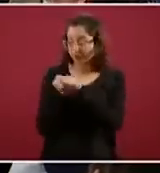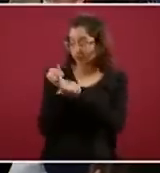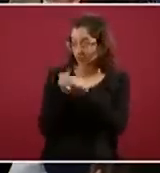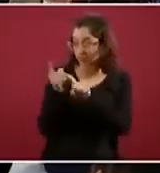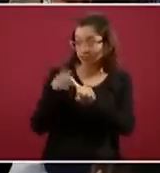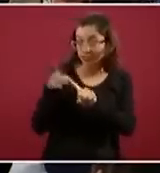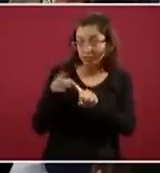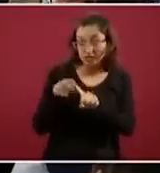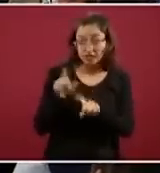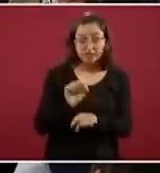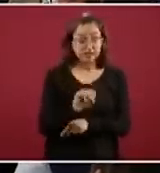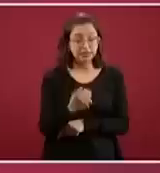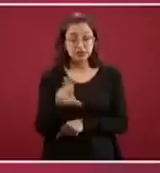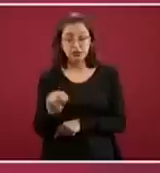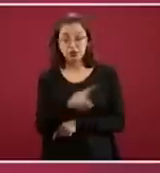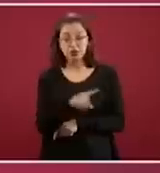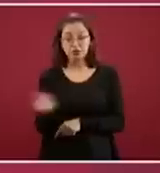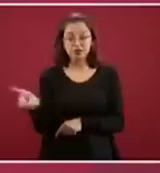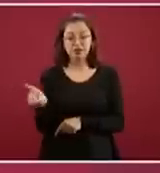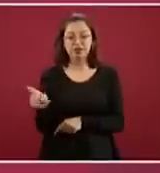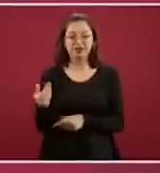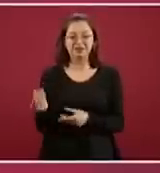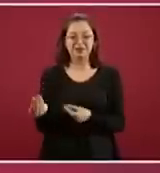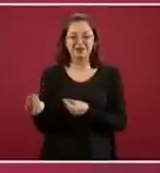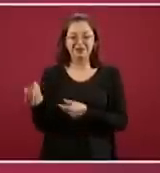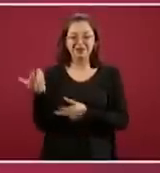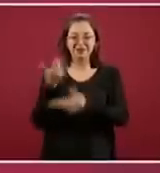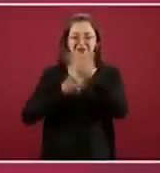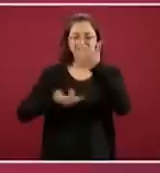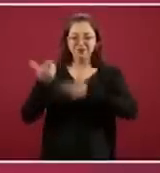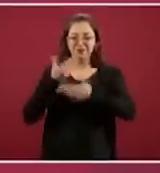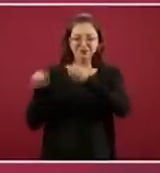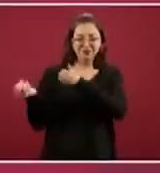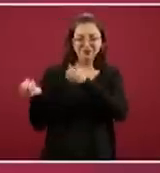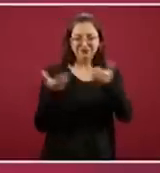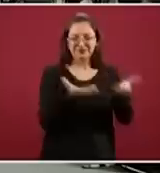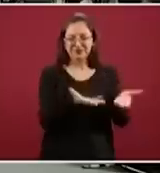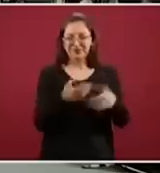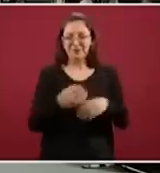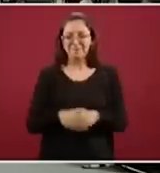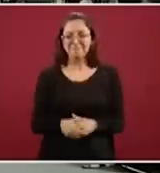a los de los que les han devuelto bienes?